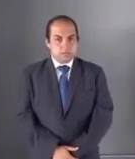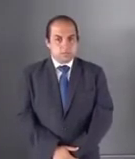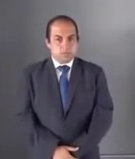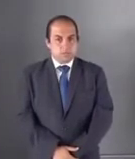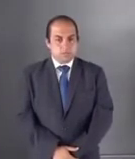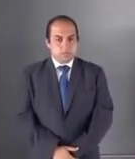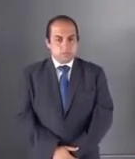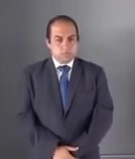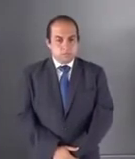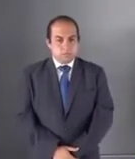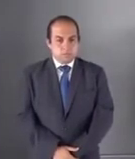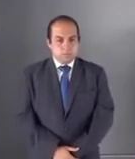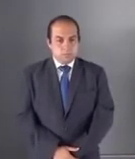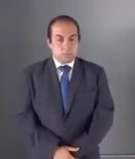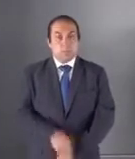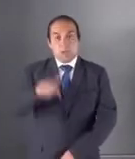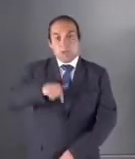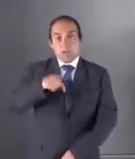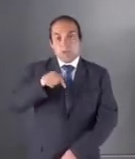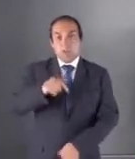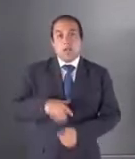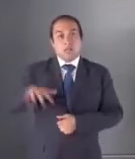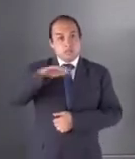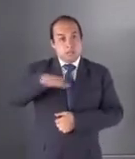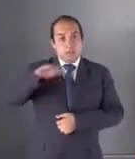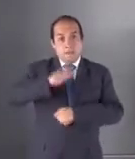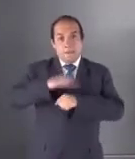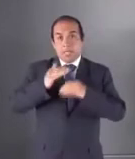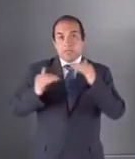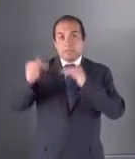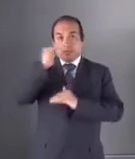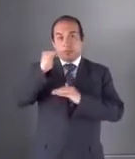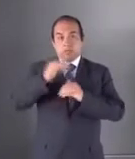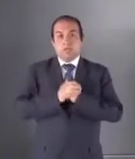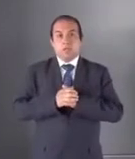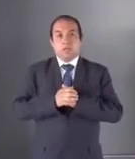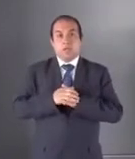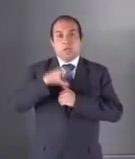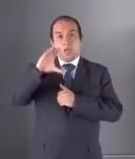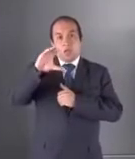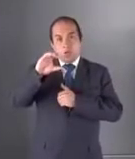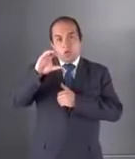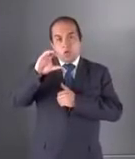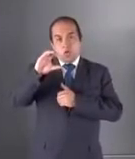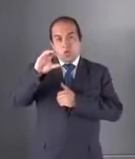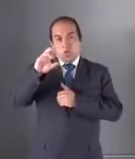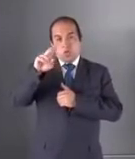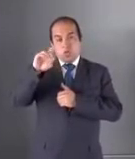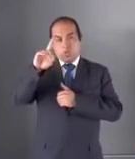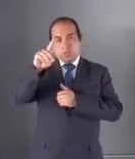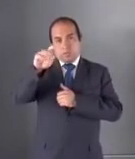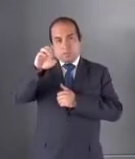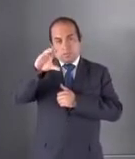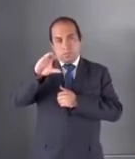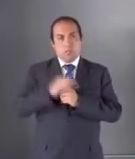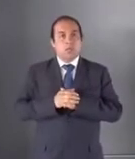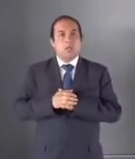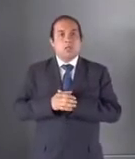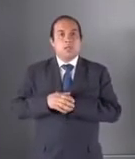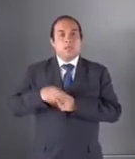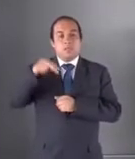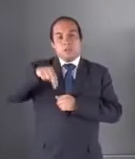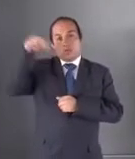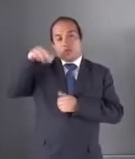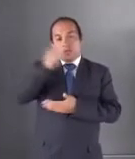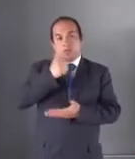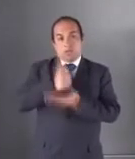Es una de las estaciones más altas en esta zona de Cuautepec, que es el norte de la Ciudad de